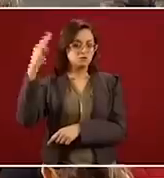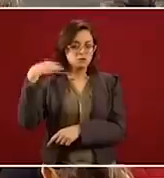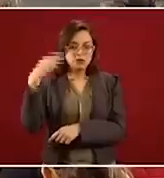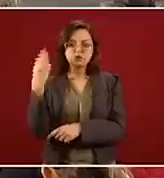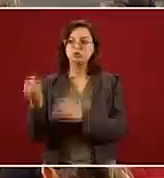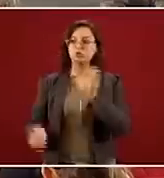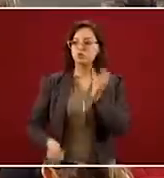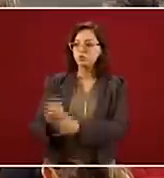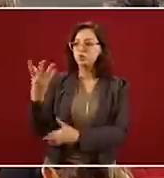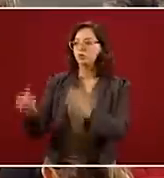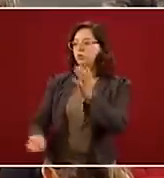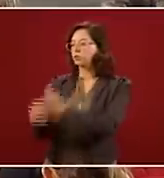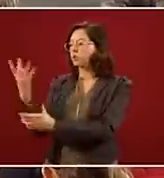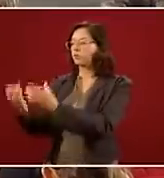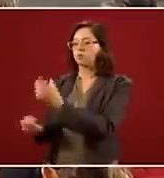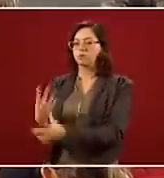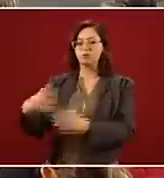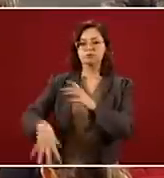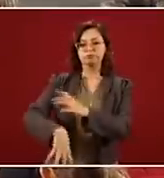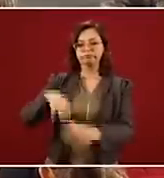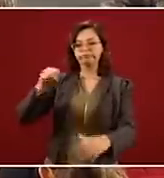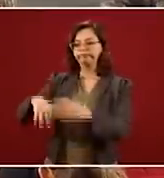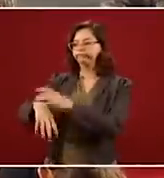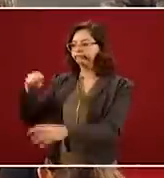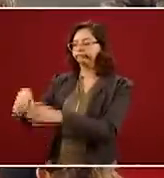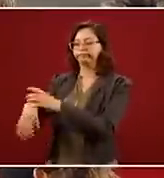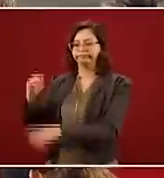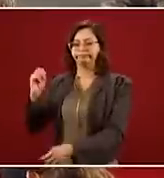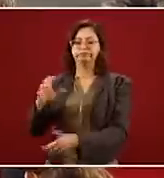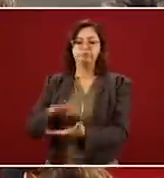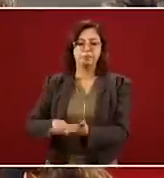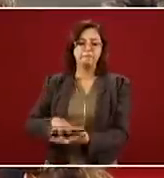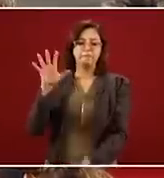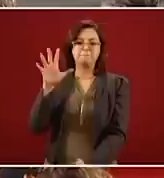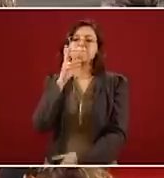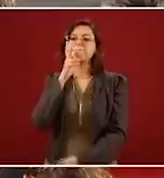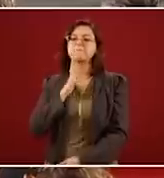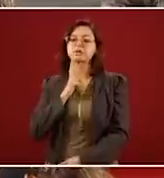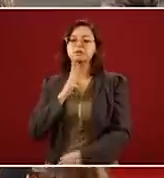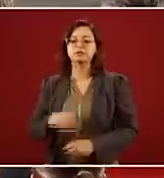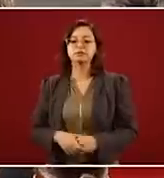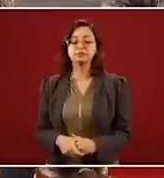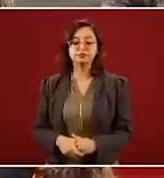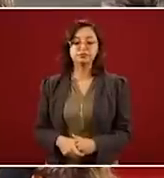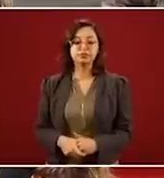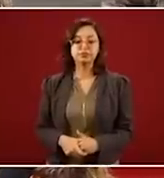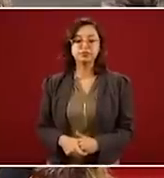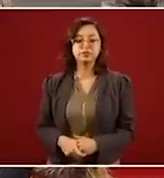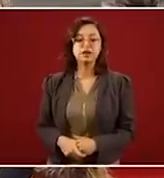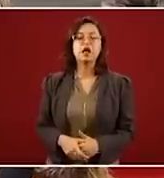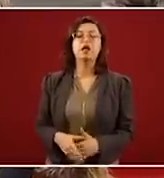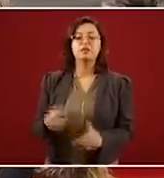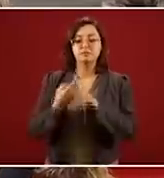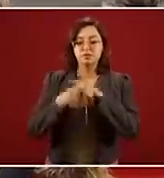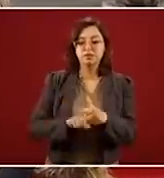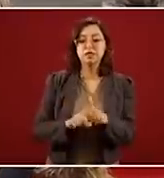marzo, que veremos a continuación. La que sigue, por favor. Estos son los pozos que entraron en diciembre,